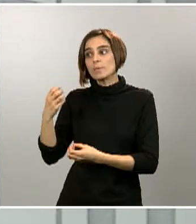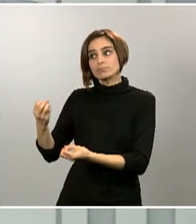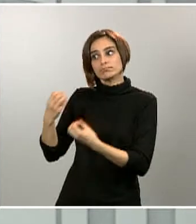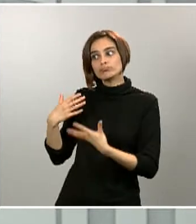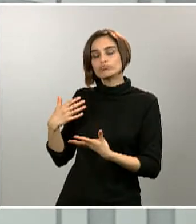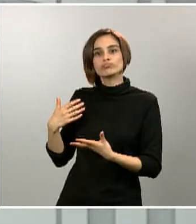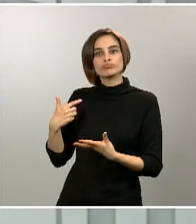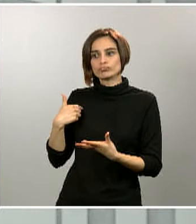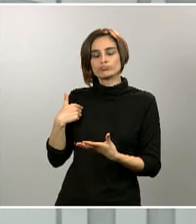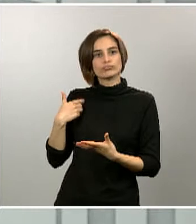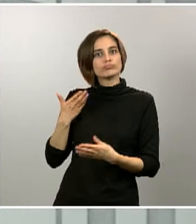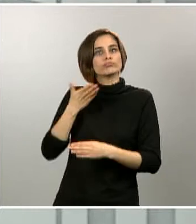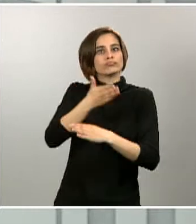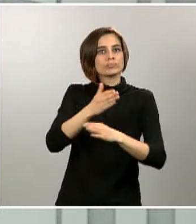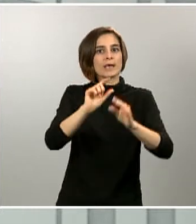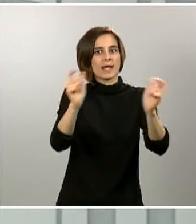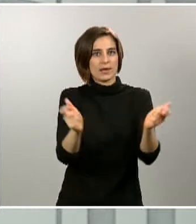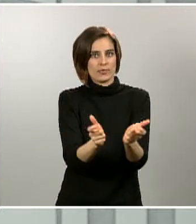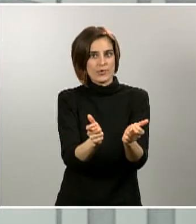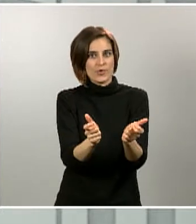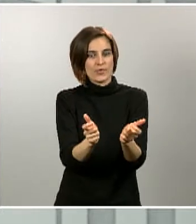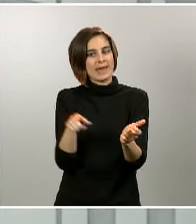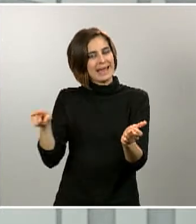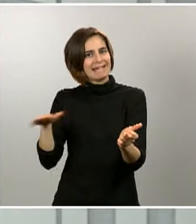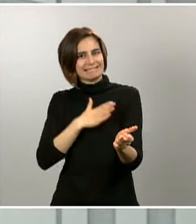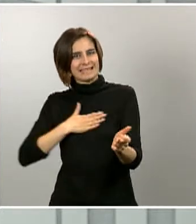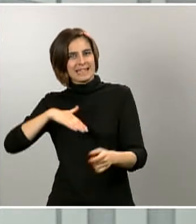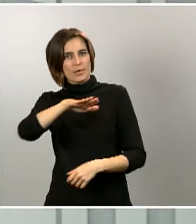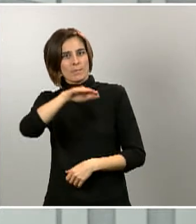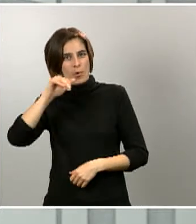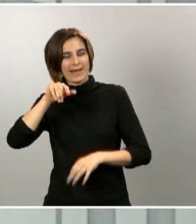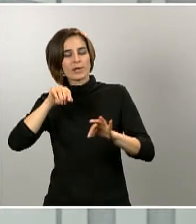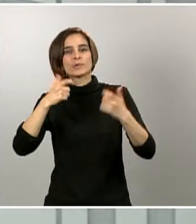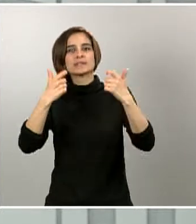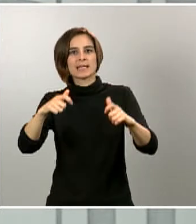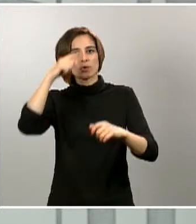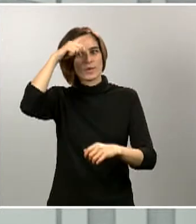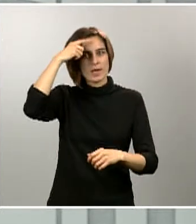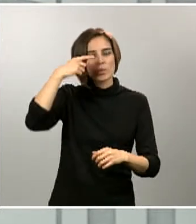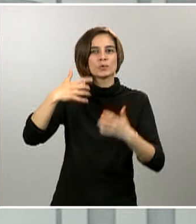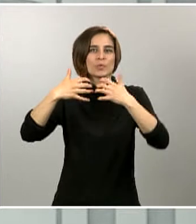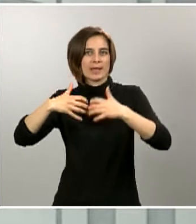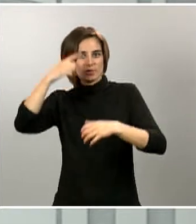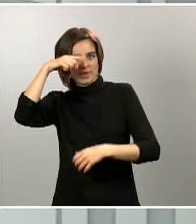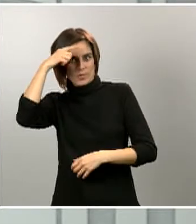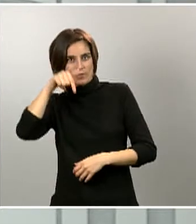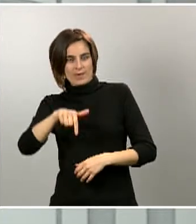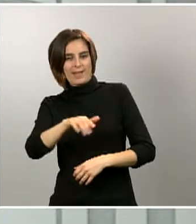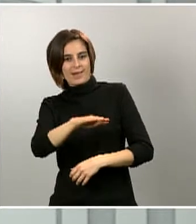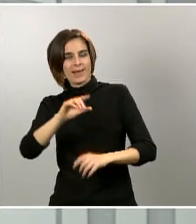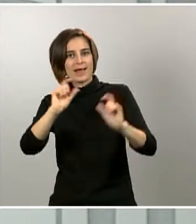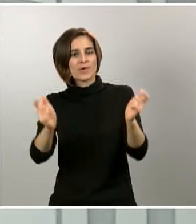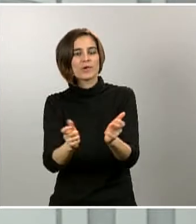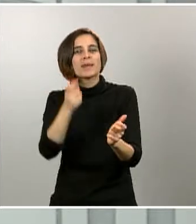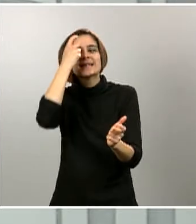una reunión que va a convocar con el sector de la cultura y de la industria cultural para conocer con exactitud cuáles son